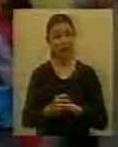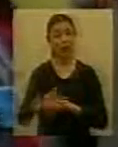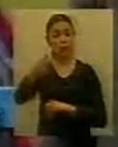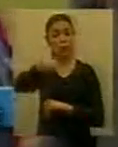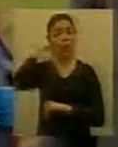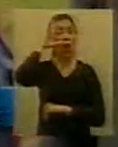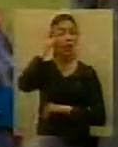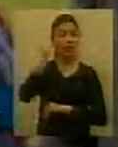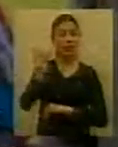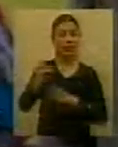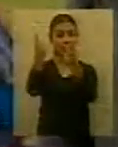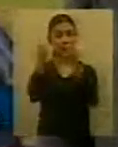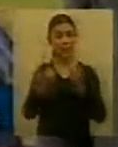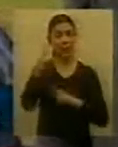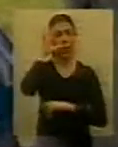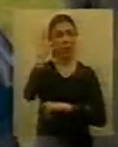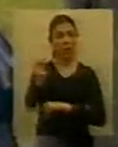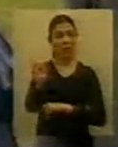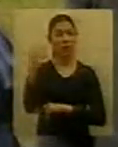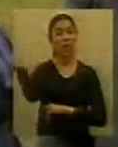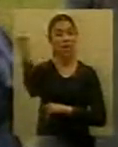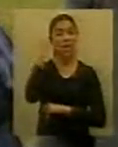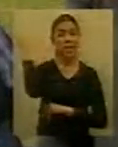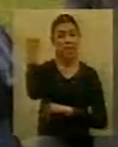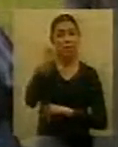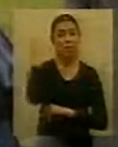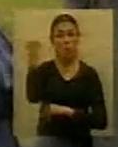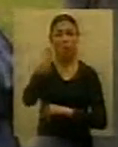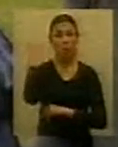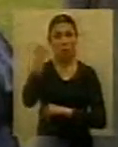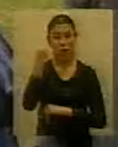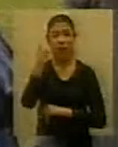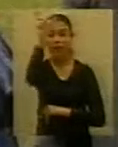exactitud, tener todas las pruebas de eso para que se tomen las decisiones que corresponden en ese sentido.